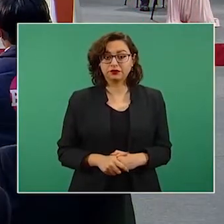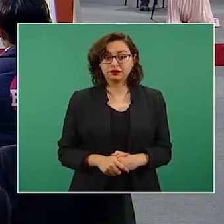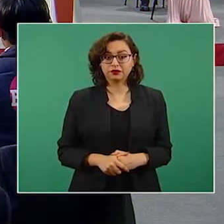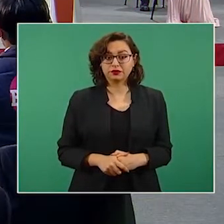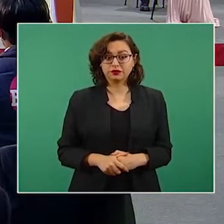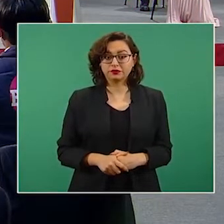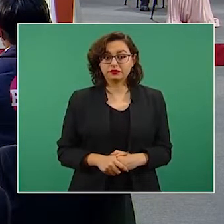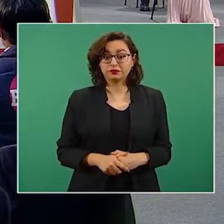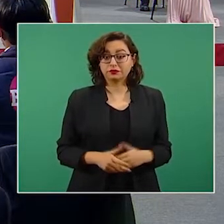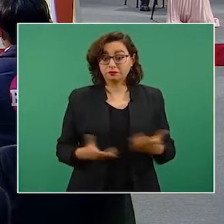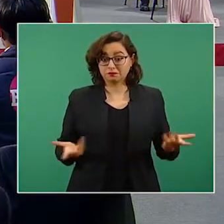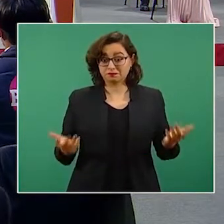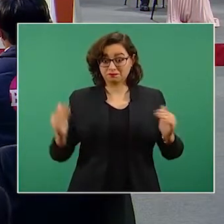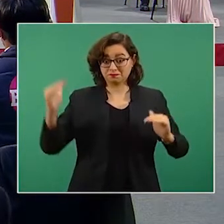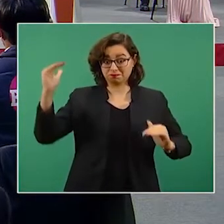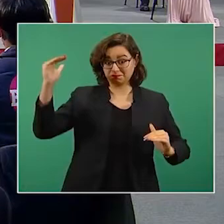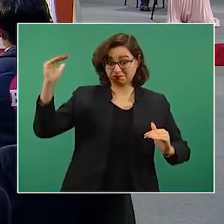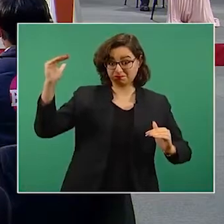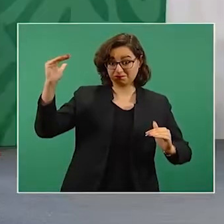Nada nada más.